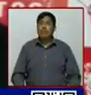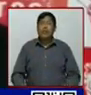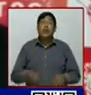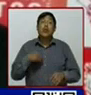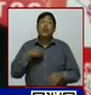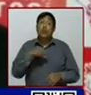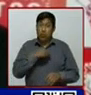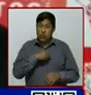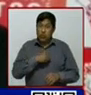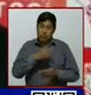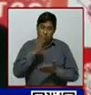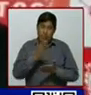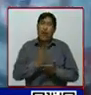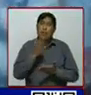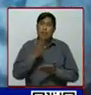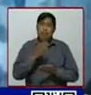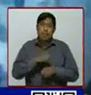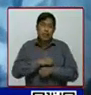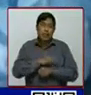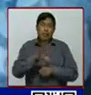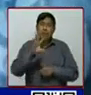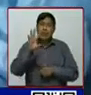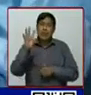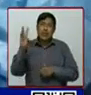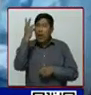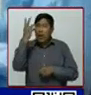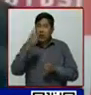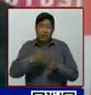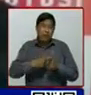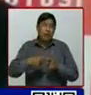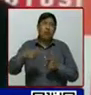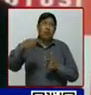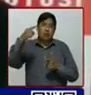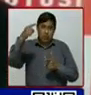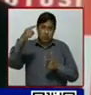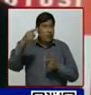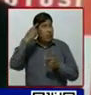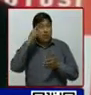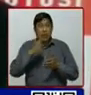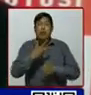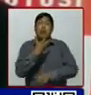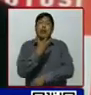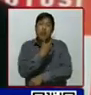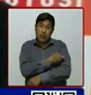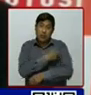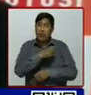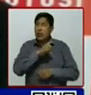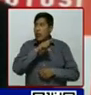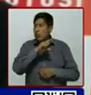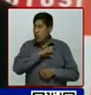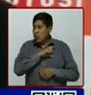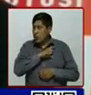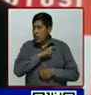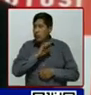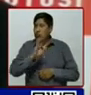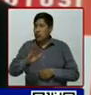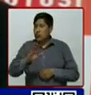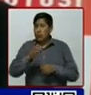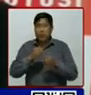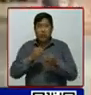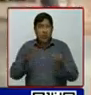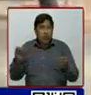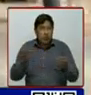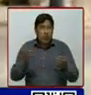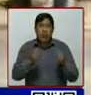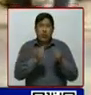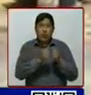Queremos frenar justamente la diseminación de la sexta ola. Para que pueda hacerse vacunar la policía, lo que es el cuartel, vamos a empezar por